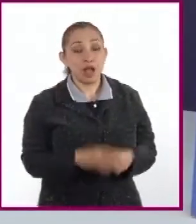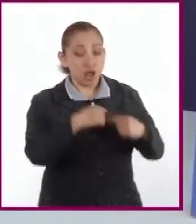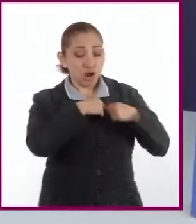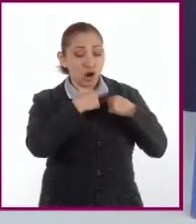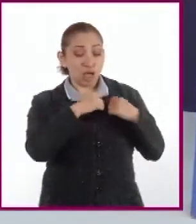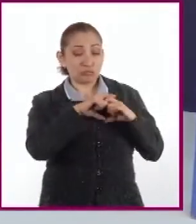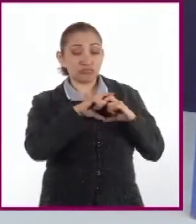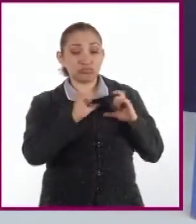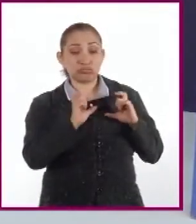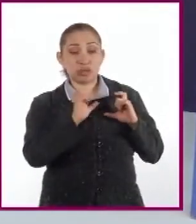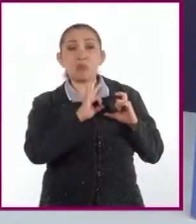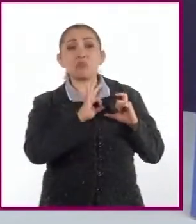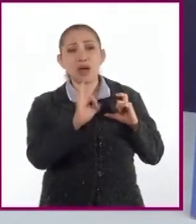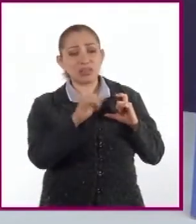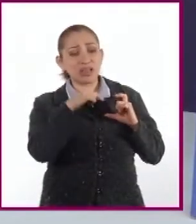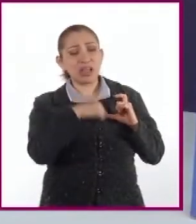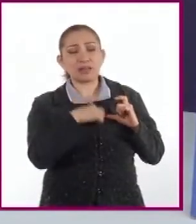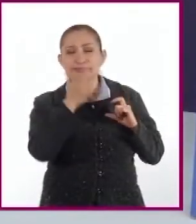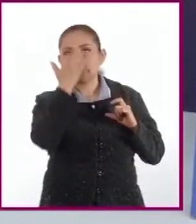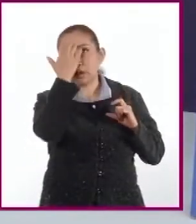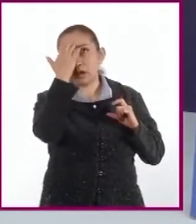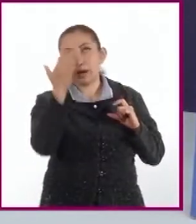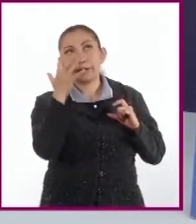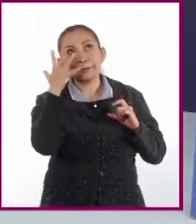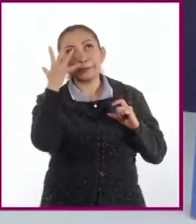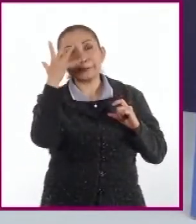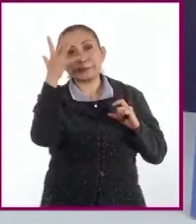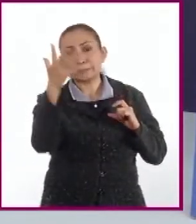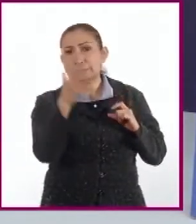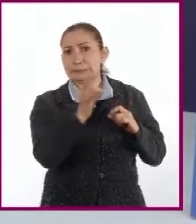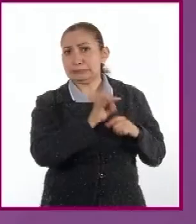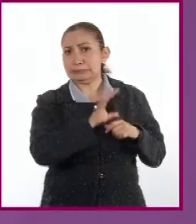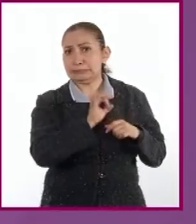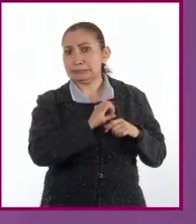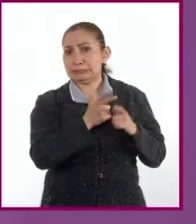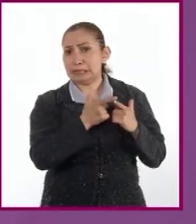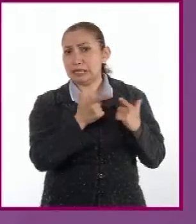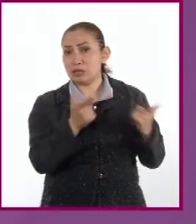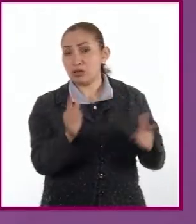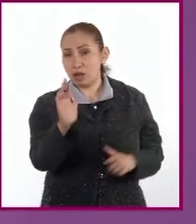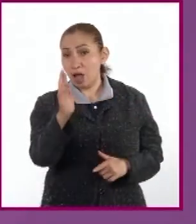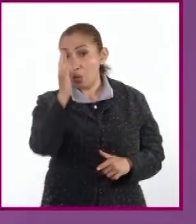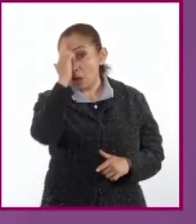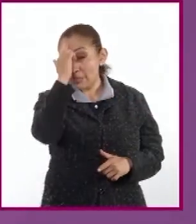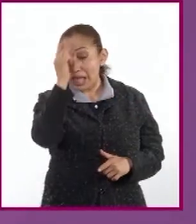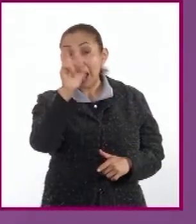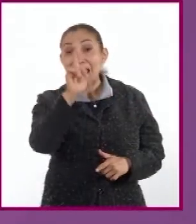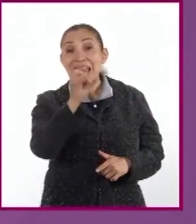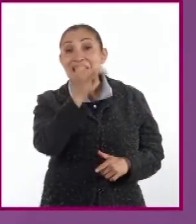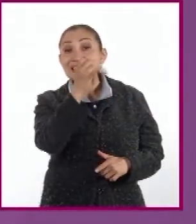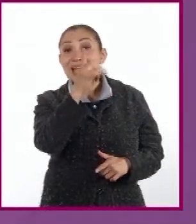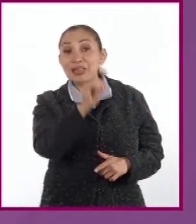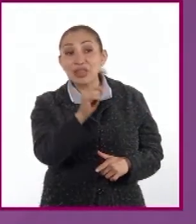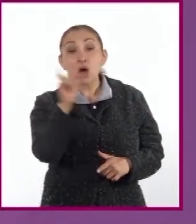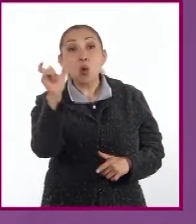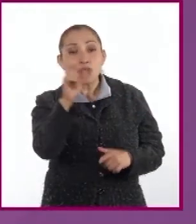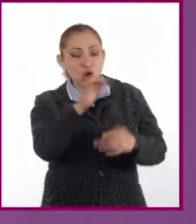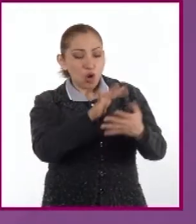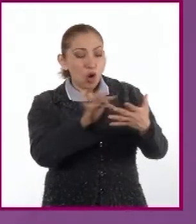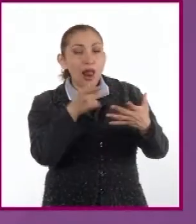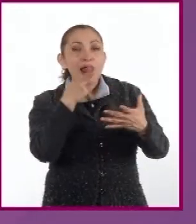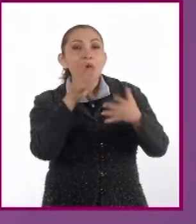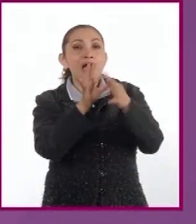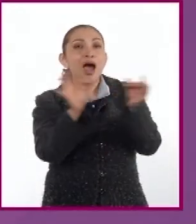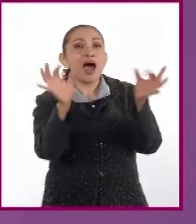corazones rotos pueden dar lugar a terribles y escalofriantes leyendas. Recuerden que las leyendas, al ser textos